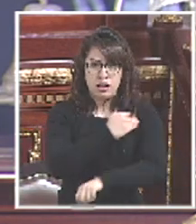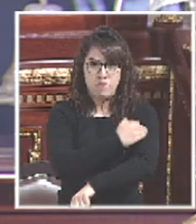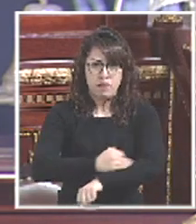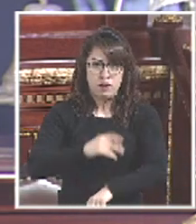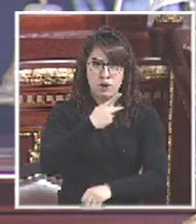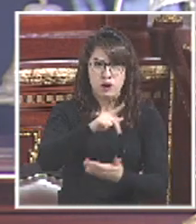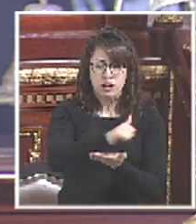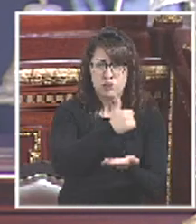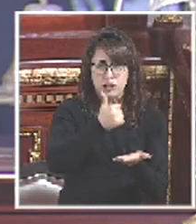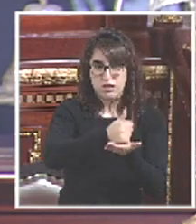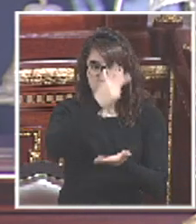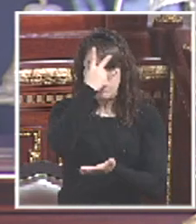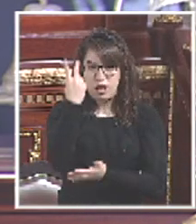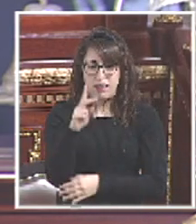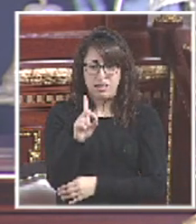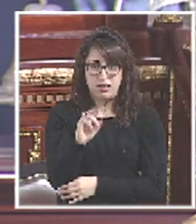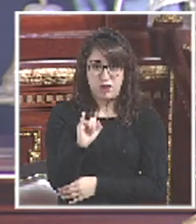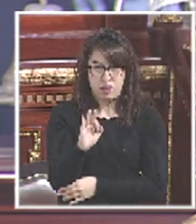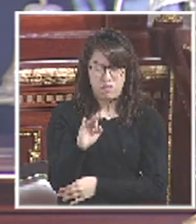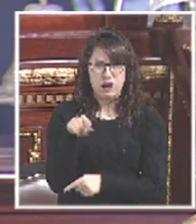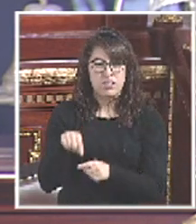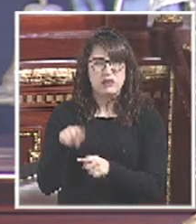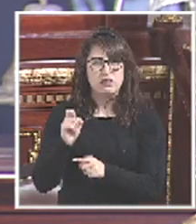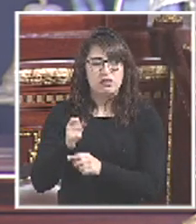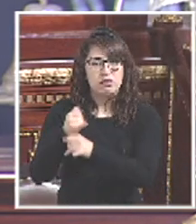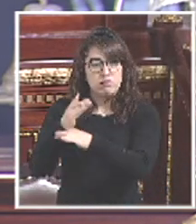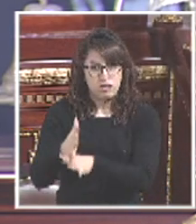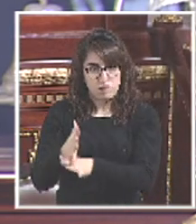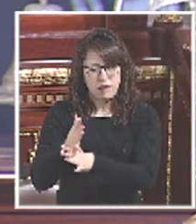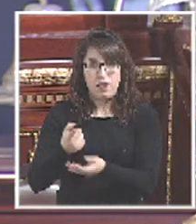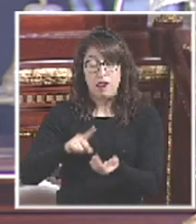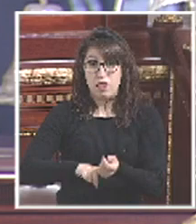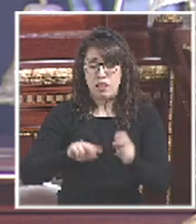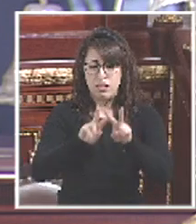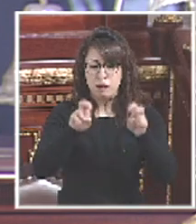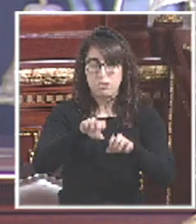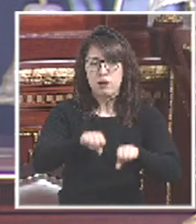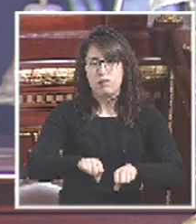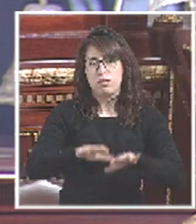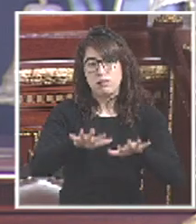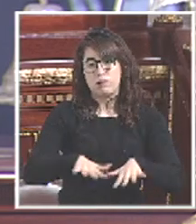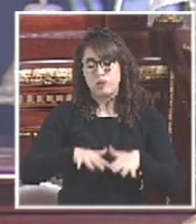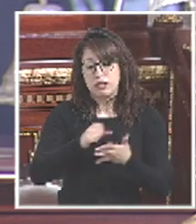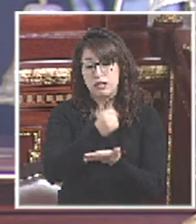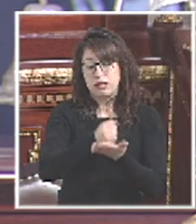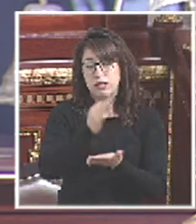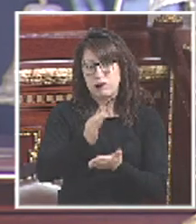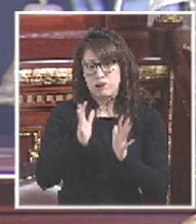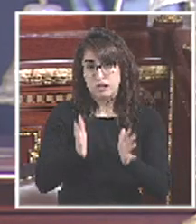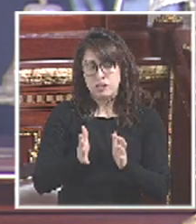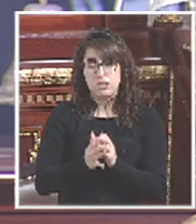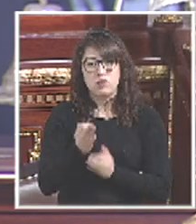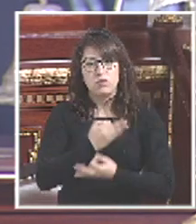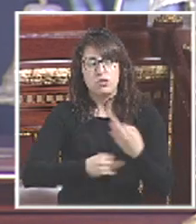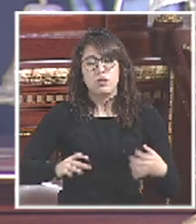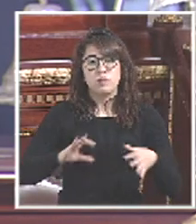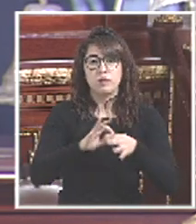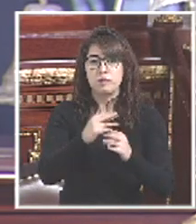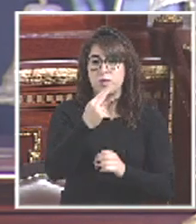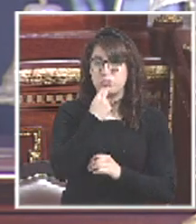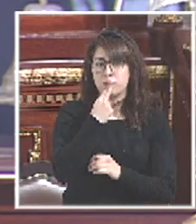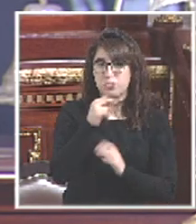Ciudad de México un comunicado mediante el cual da respuesta a un asunto aprobado por el Pleno. Con fundamento en lo dispuesto por el